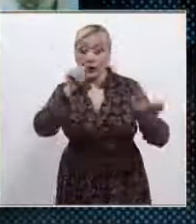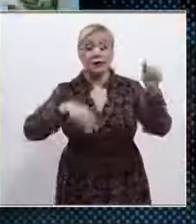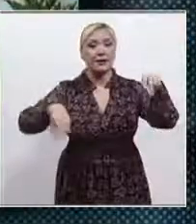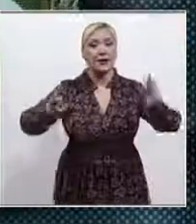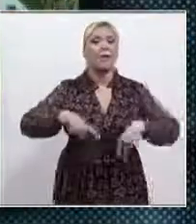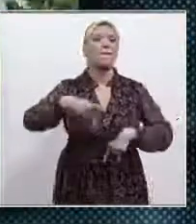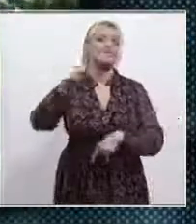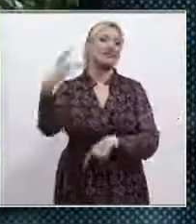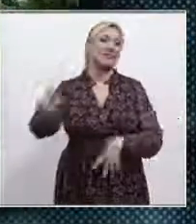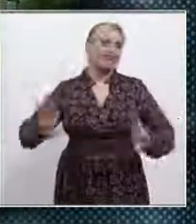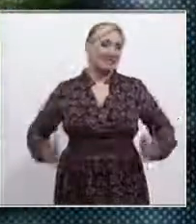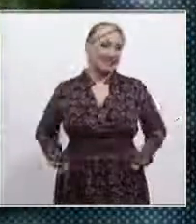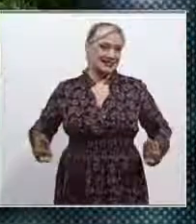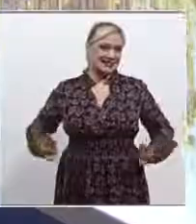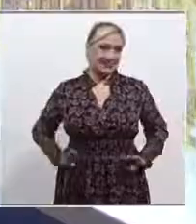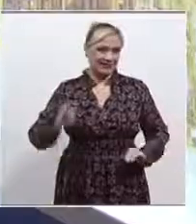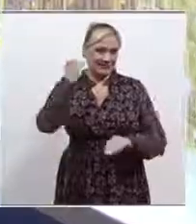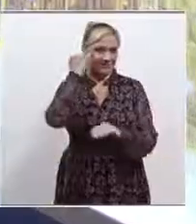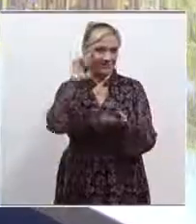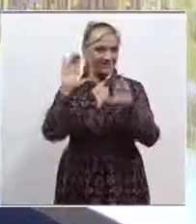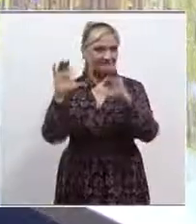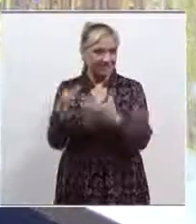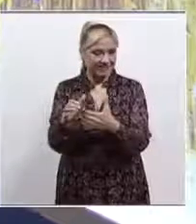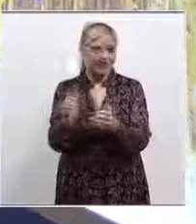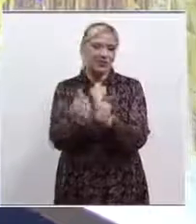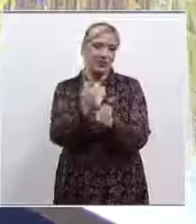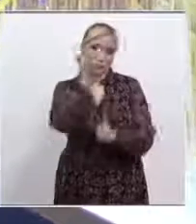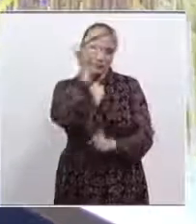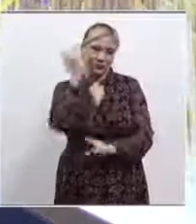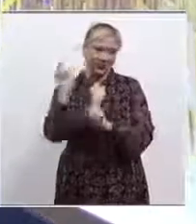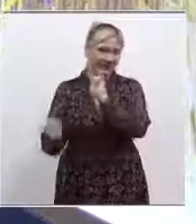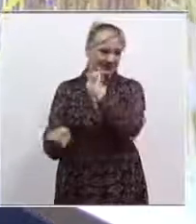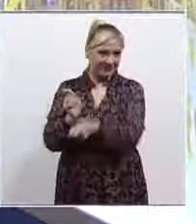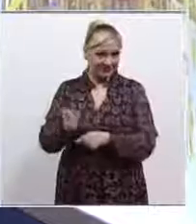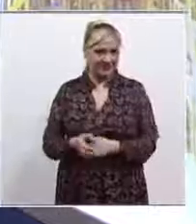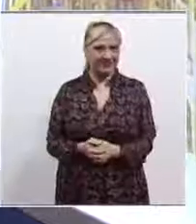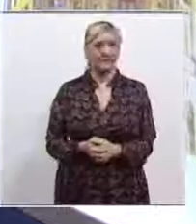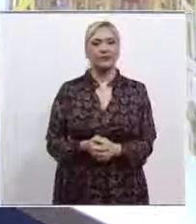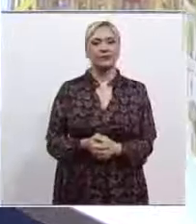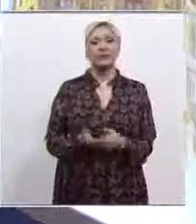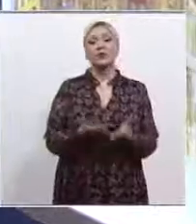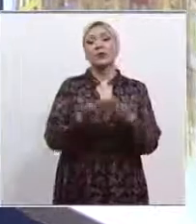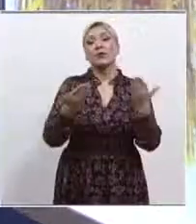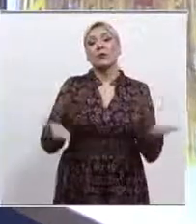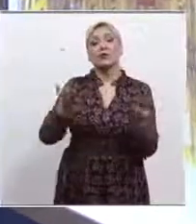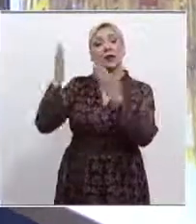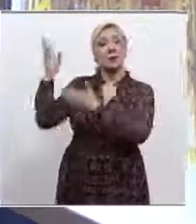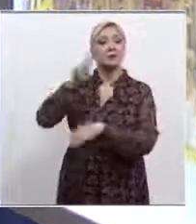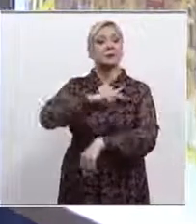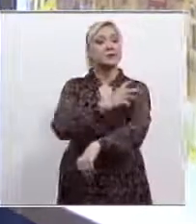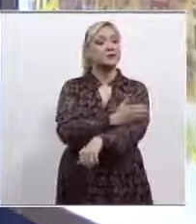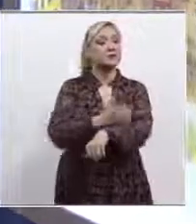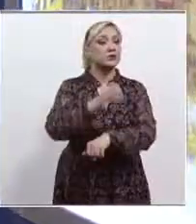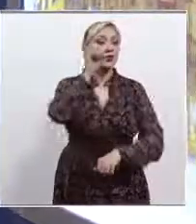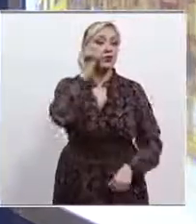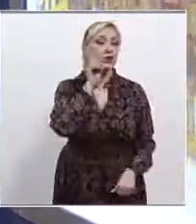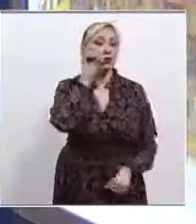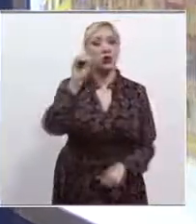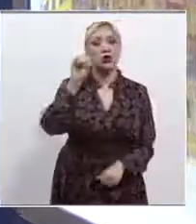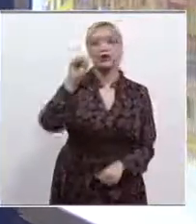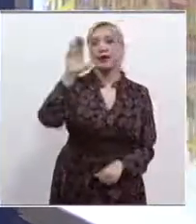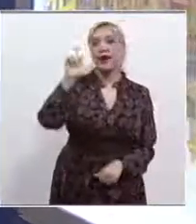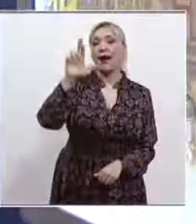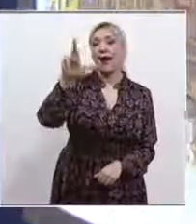de la Federación, Jesús Daza. Y ahora nos enlazamos con mi compañero Óscar González, quien se encuentra en la Feria Nacional del